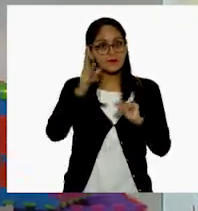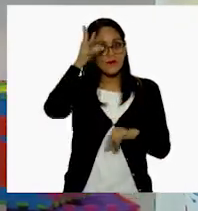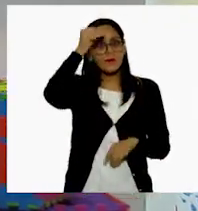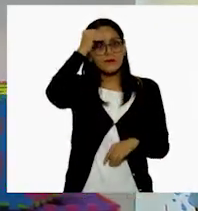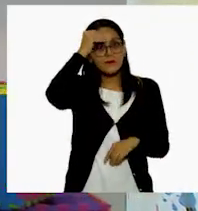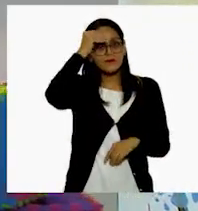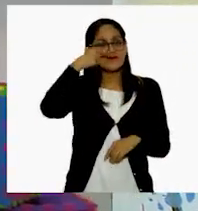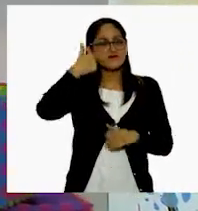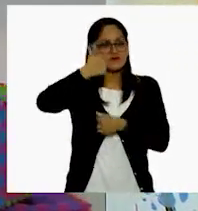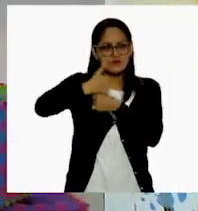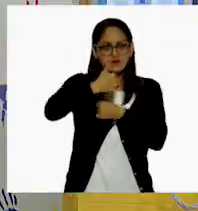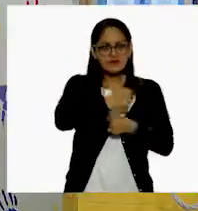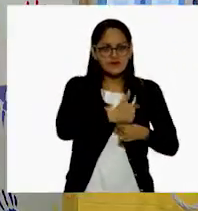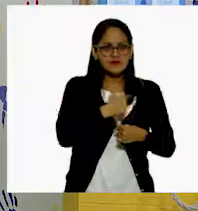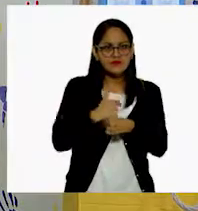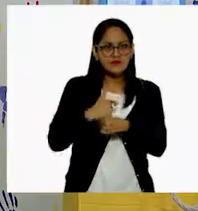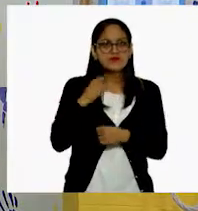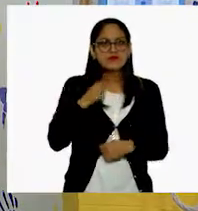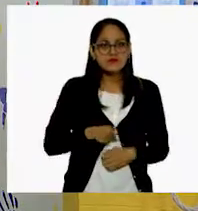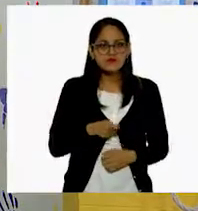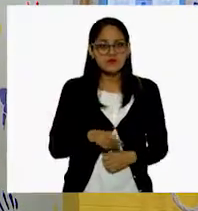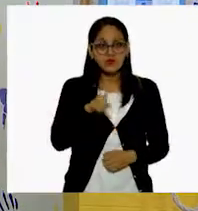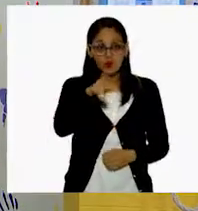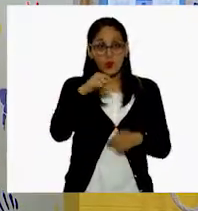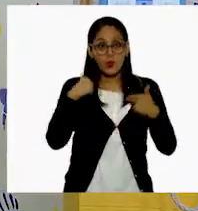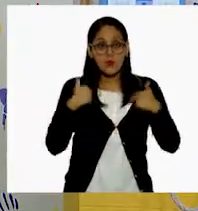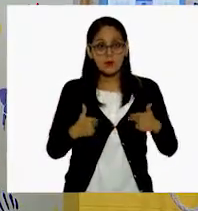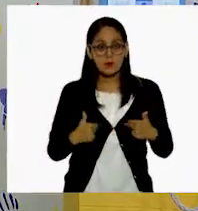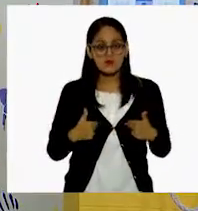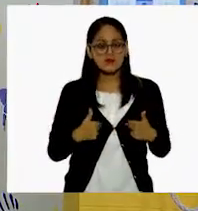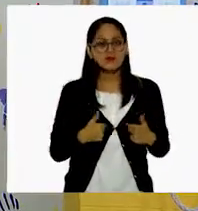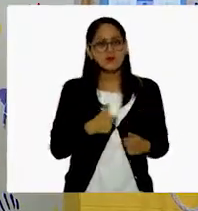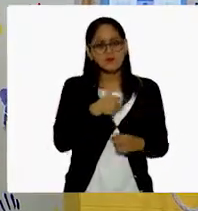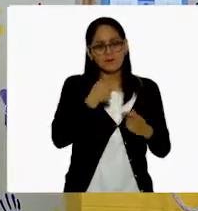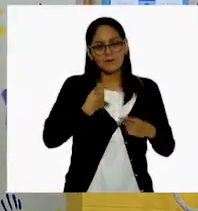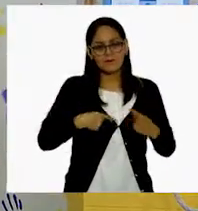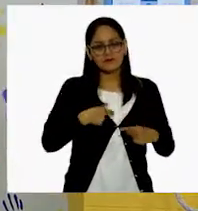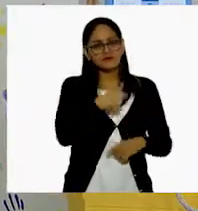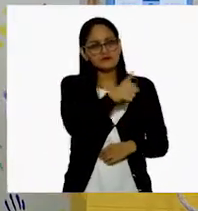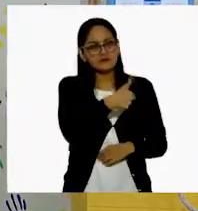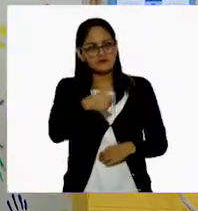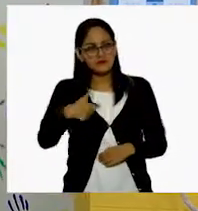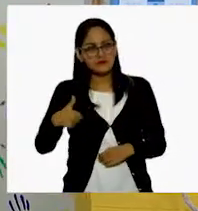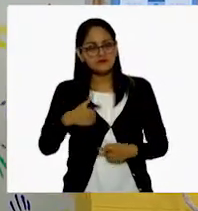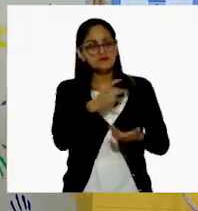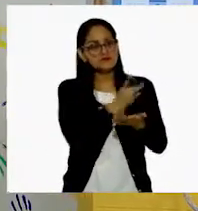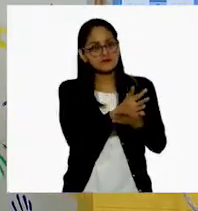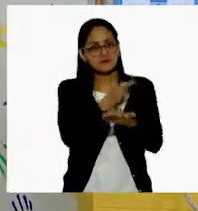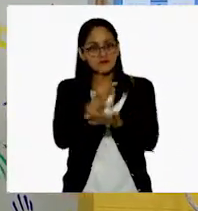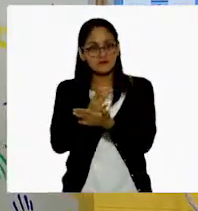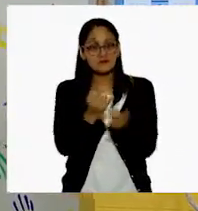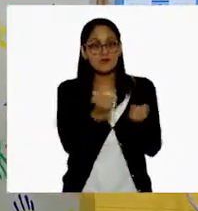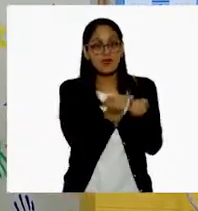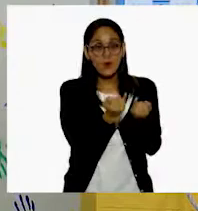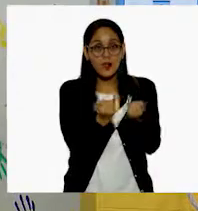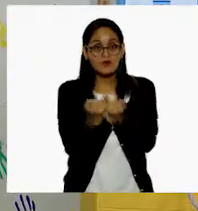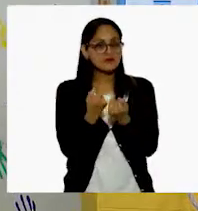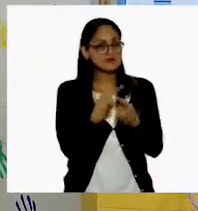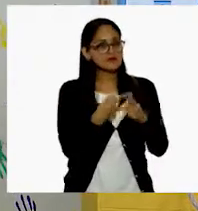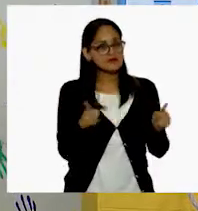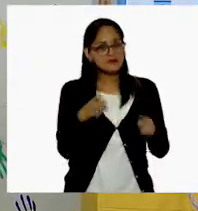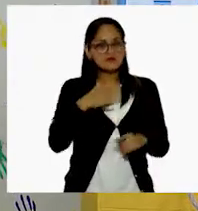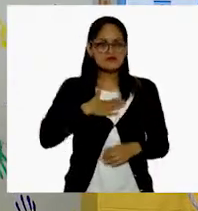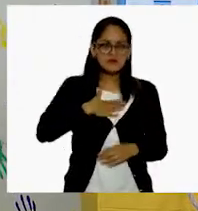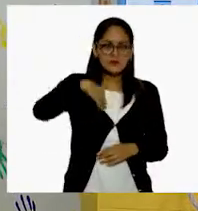conocer más de ti. Como seres humanos, cada persona es única y valiosa. Nos distinguimos de los demás por nuestra forma de pensar,